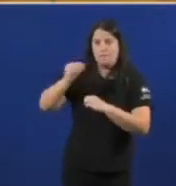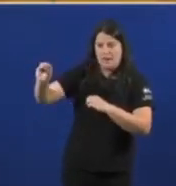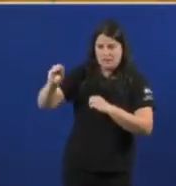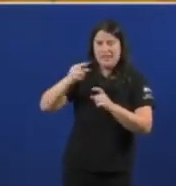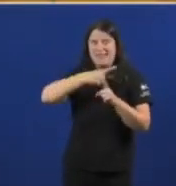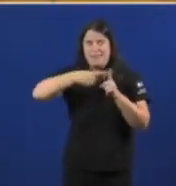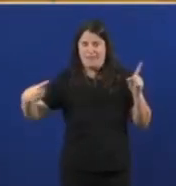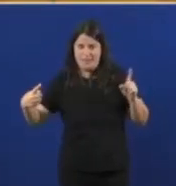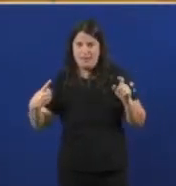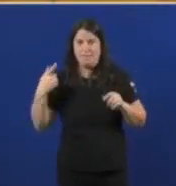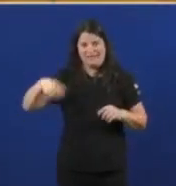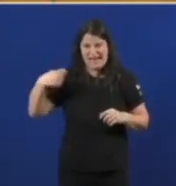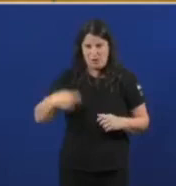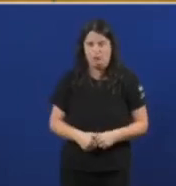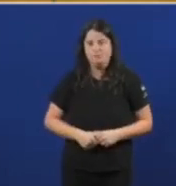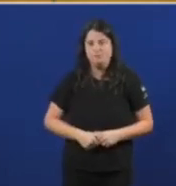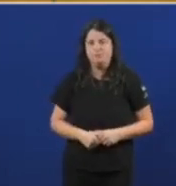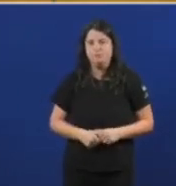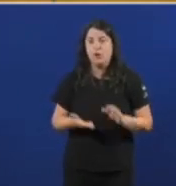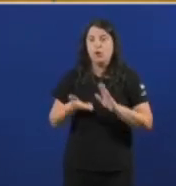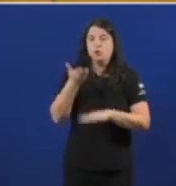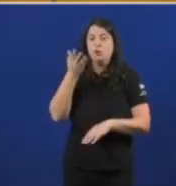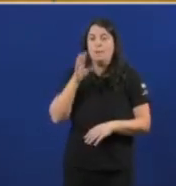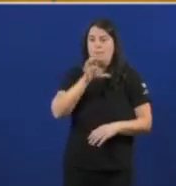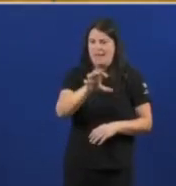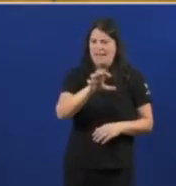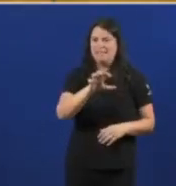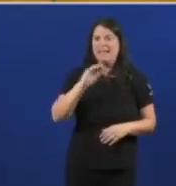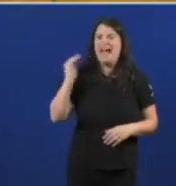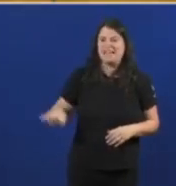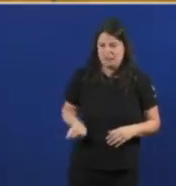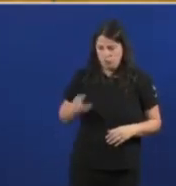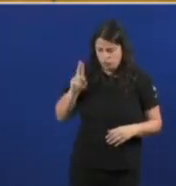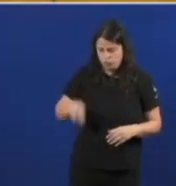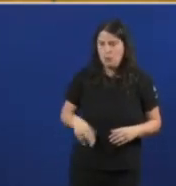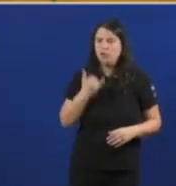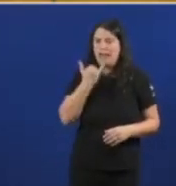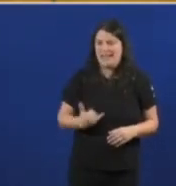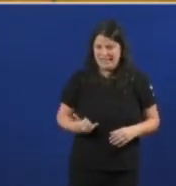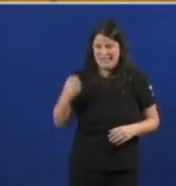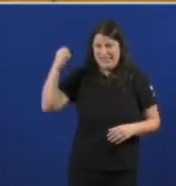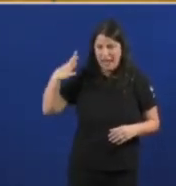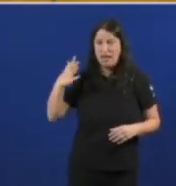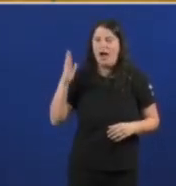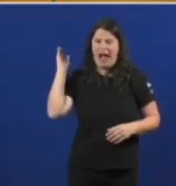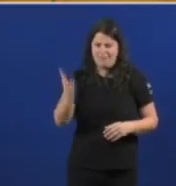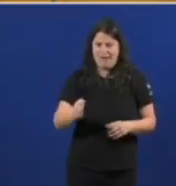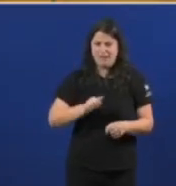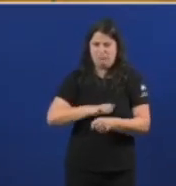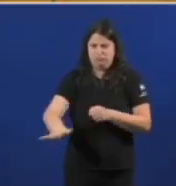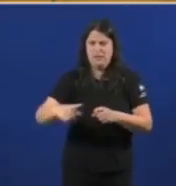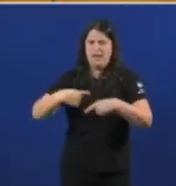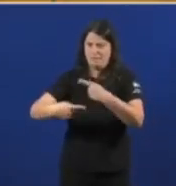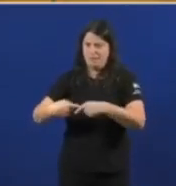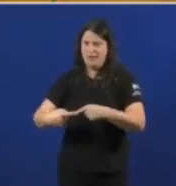media. Esta subida nun país rico en electricidade é demoledora para as familias, pero tamén